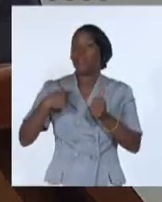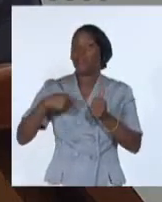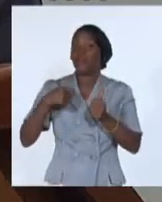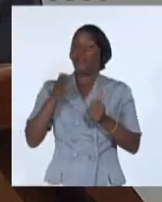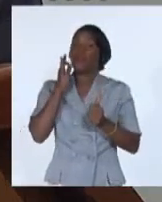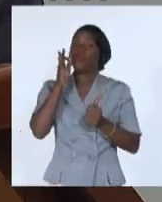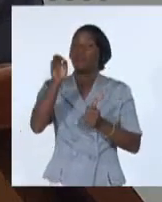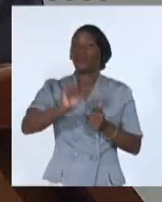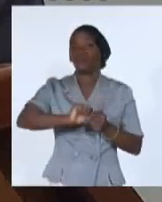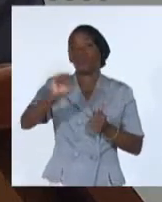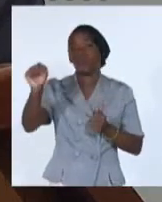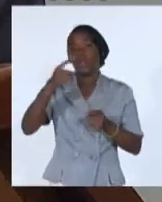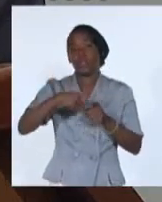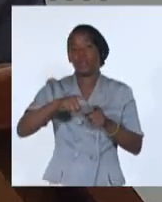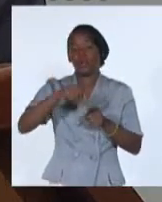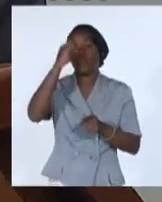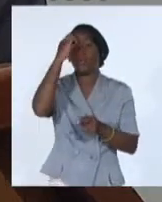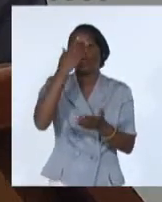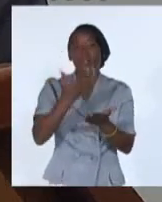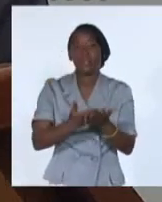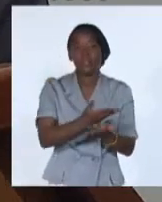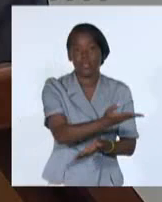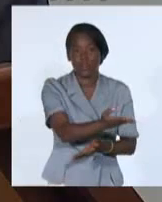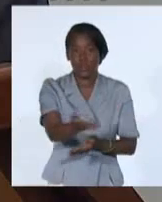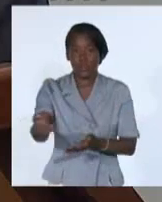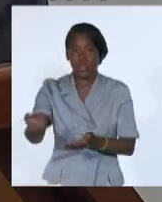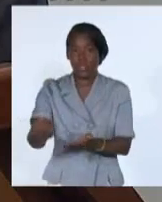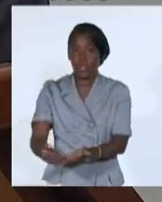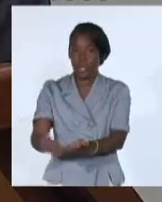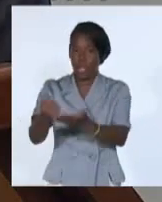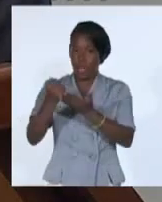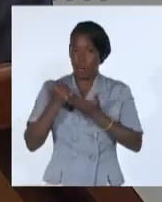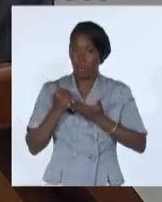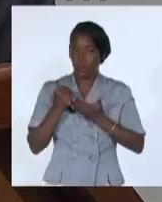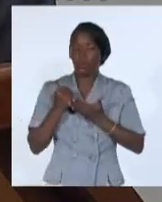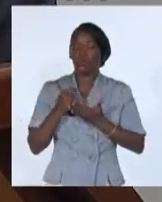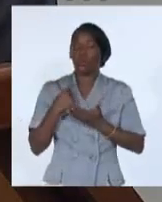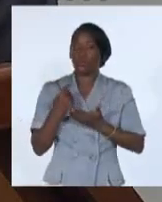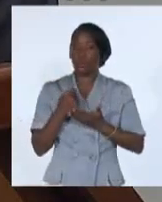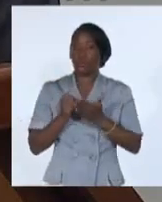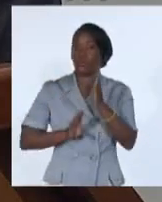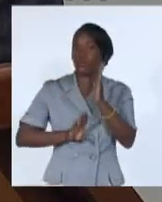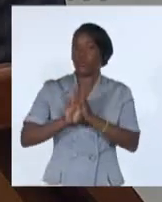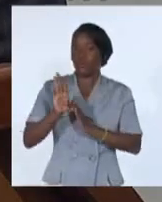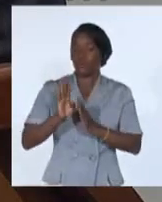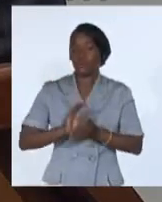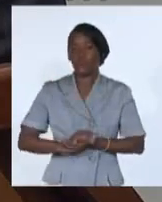y cuento con vuestra dirección constante y su apoyo constante. Excelencias.